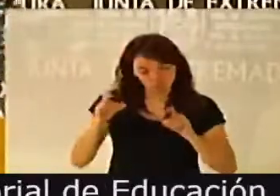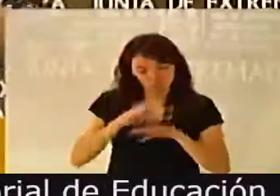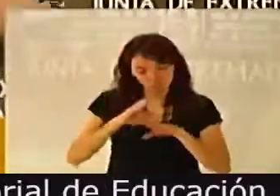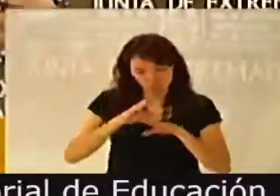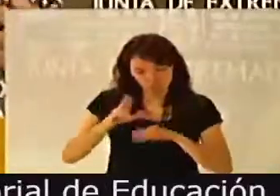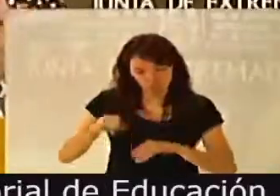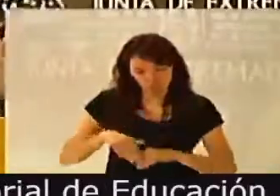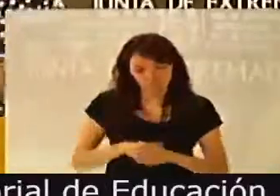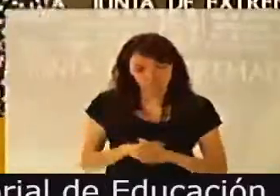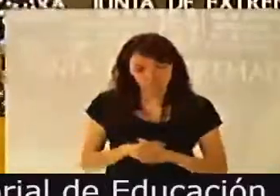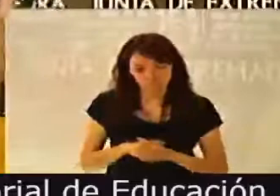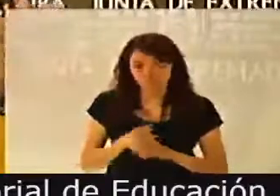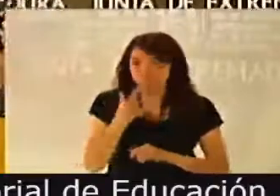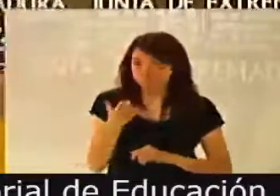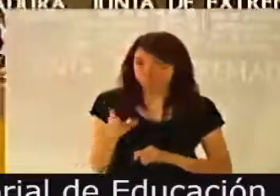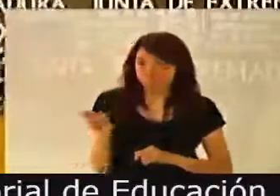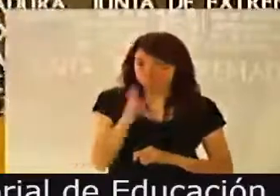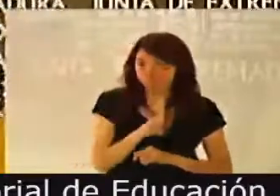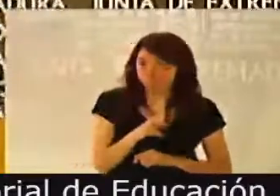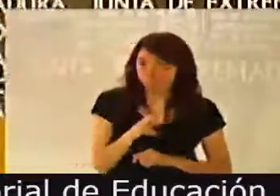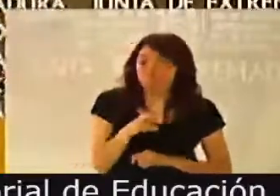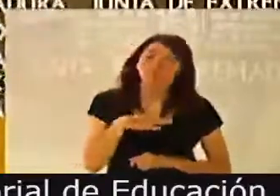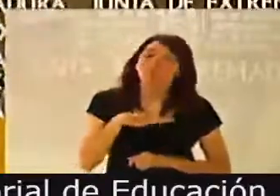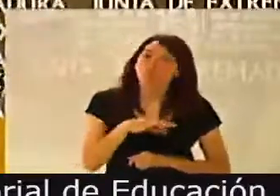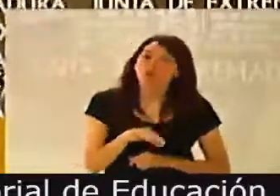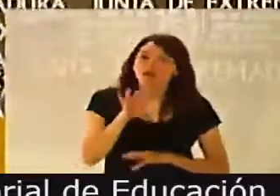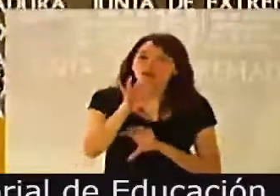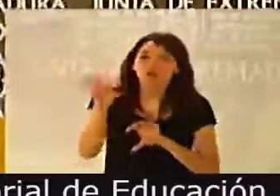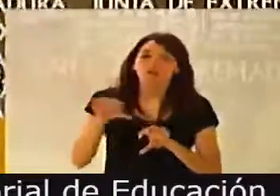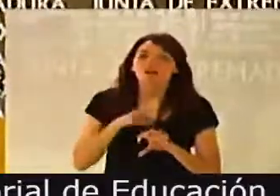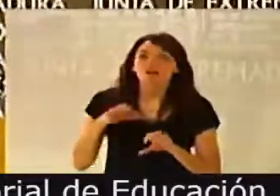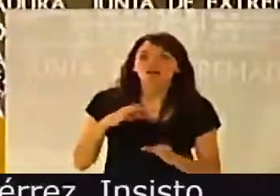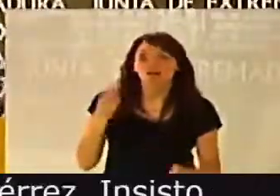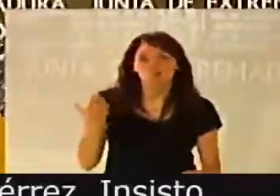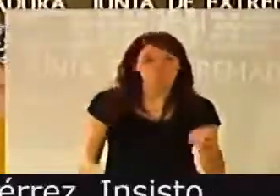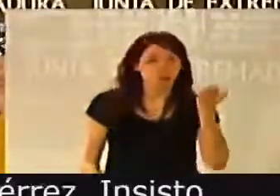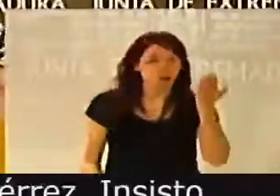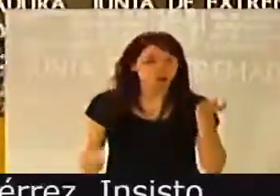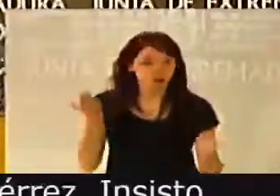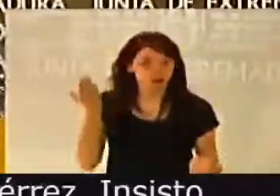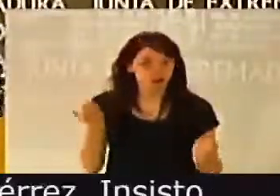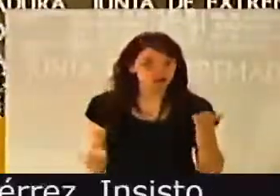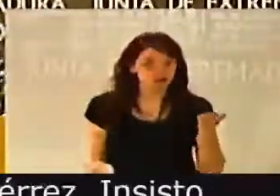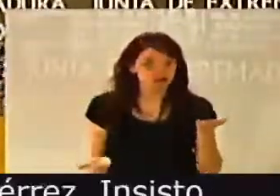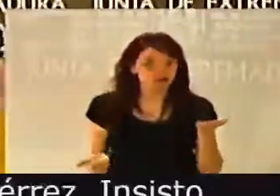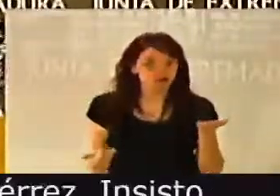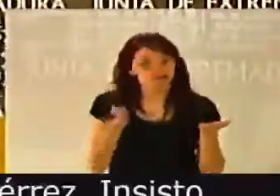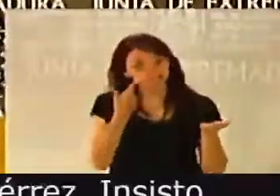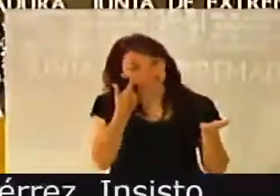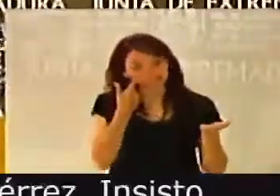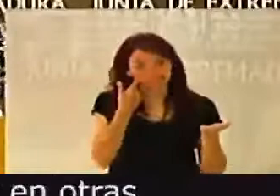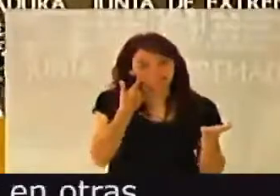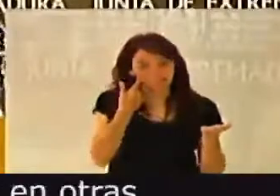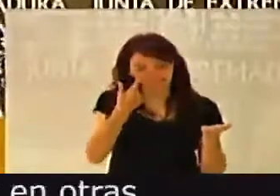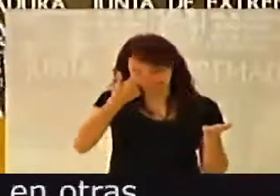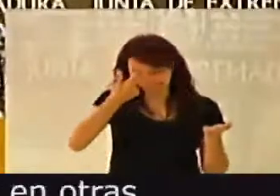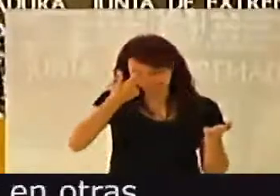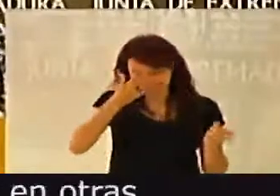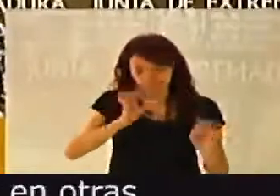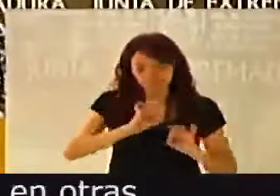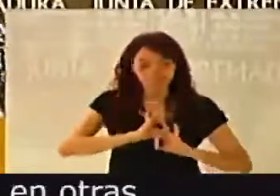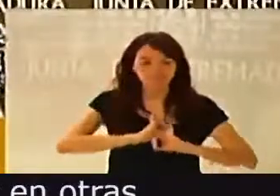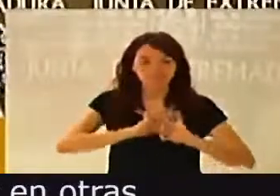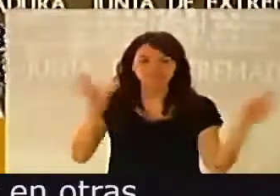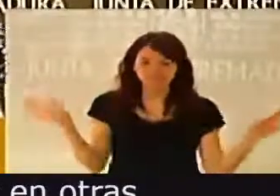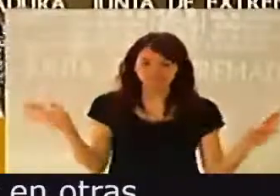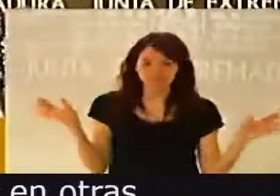podemos hacer una comparativa con lo que hay en otras comunidades autónomas para al menos tener claro el esfuerzo que ha hecho